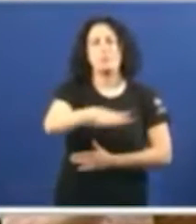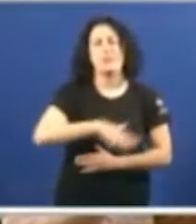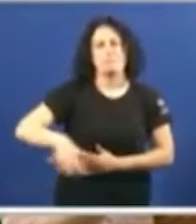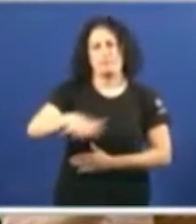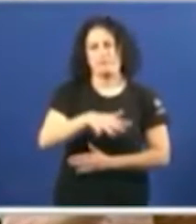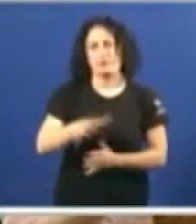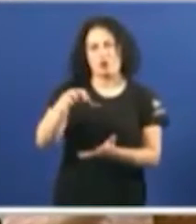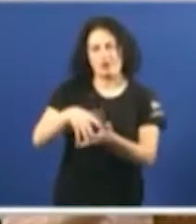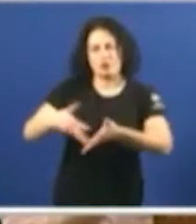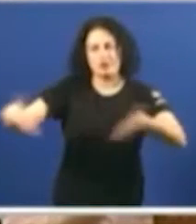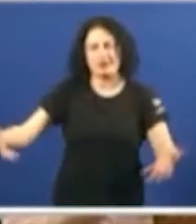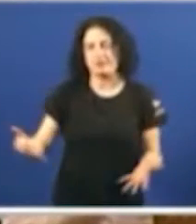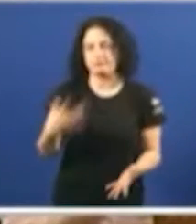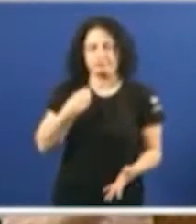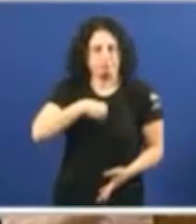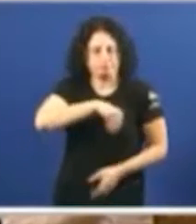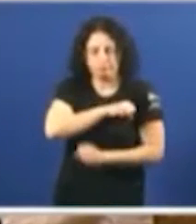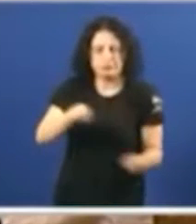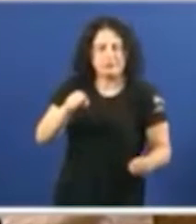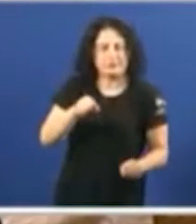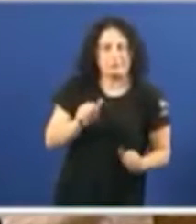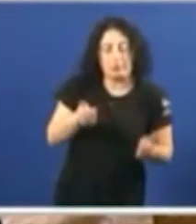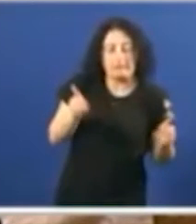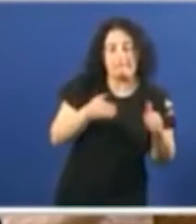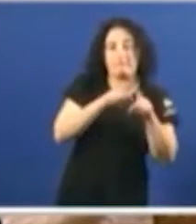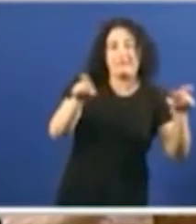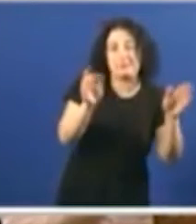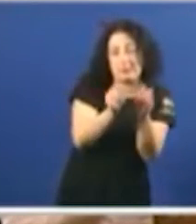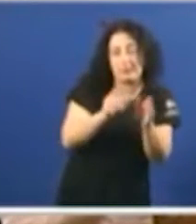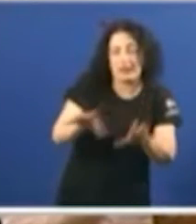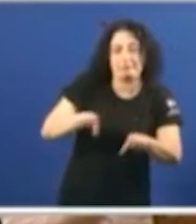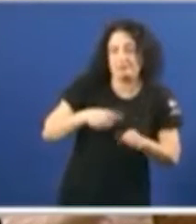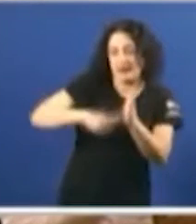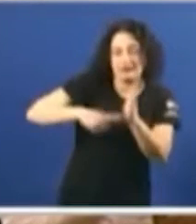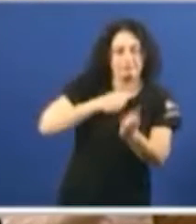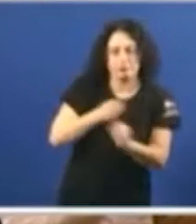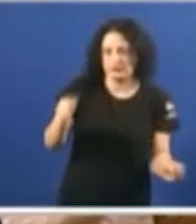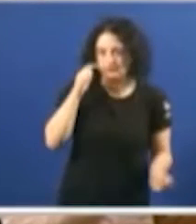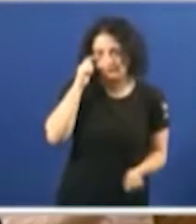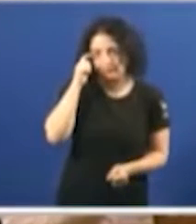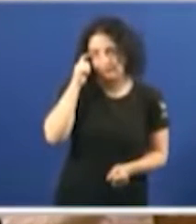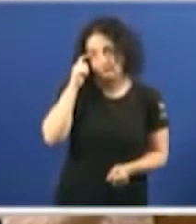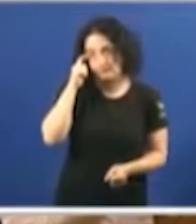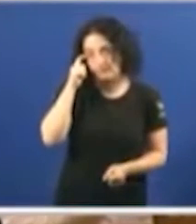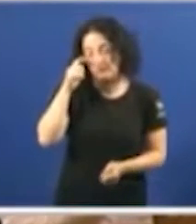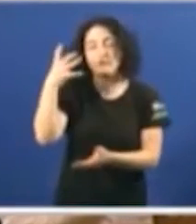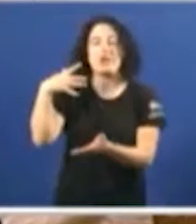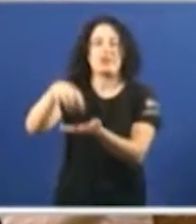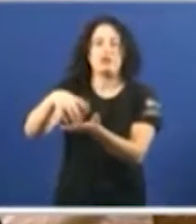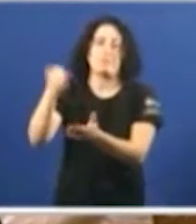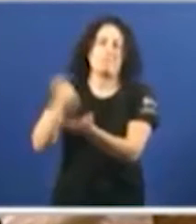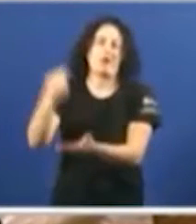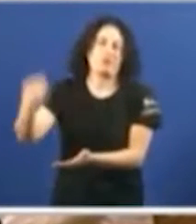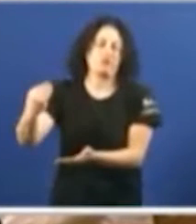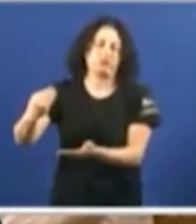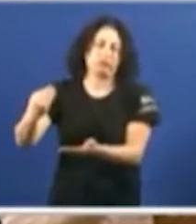nos grandes centros é inasumible para iniciativas da pequena empresa, o que leva a que estes centros estean copados polas grandes marcas